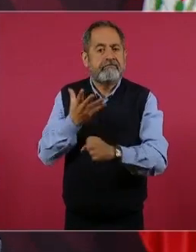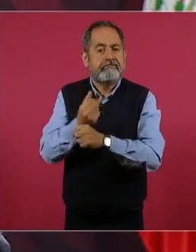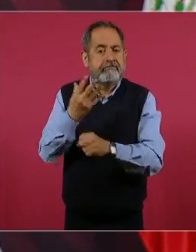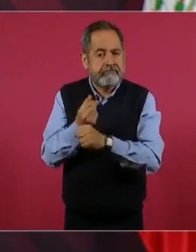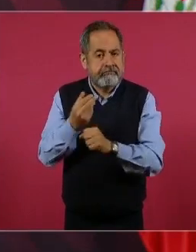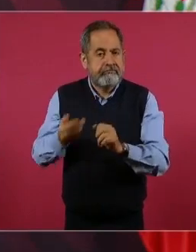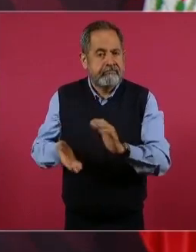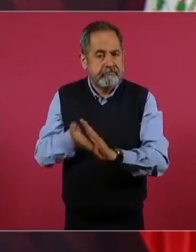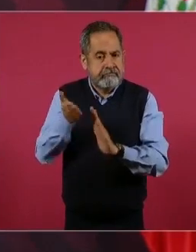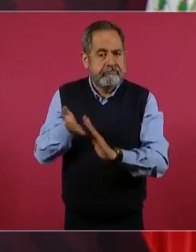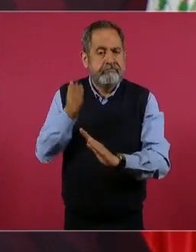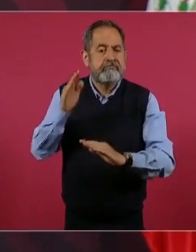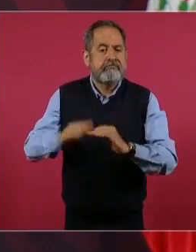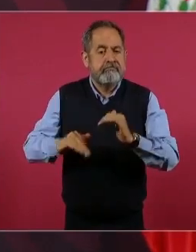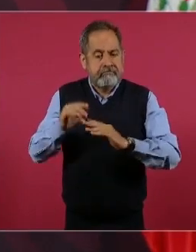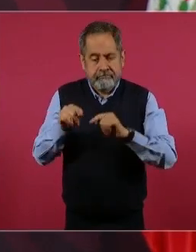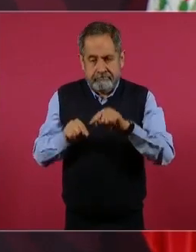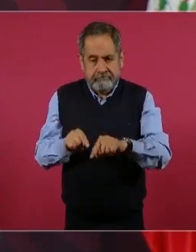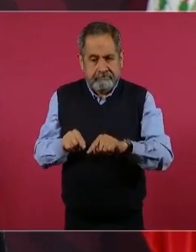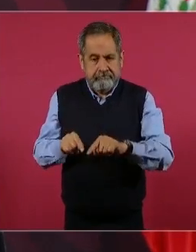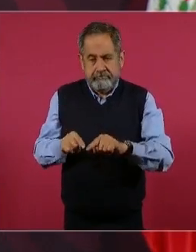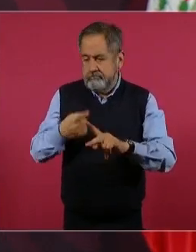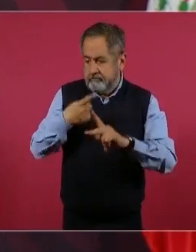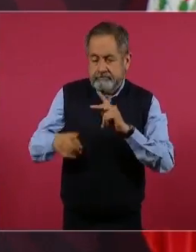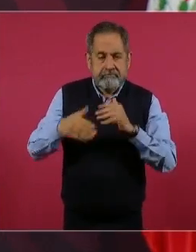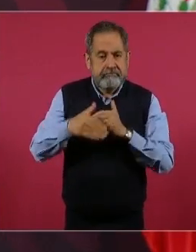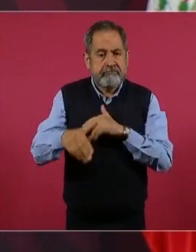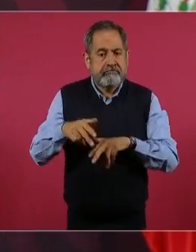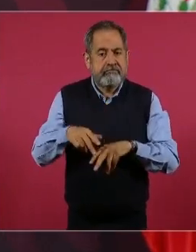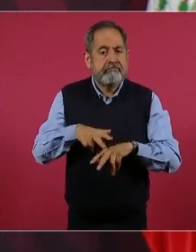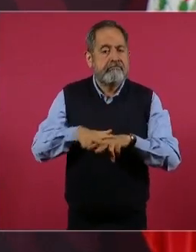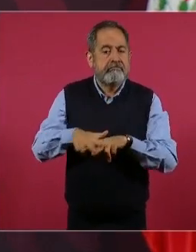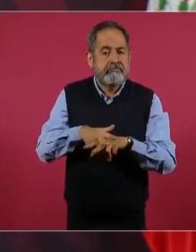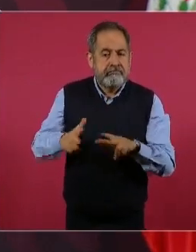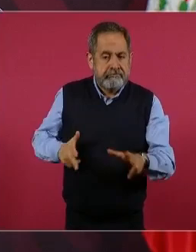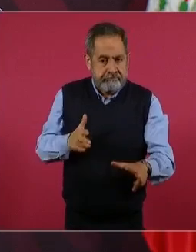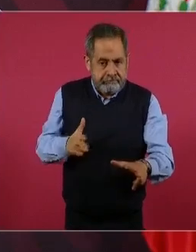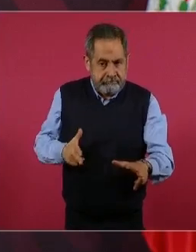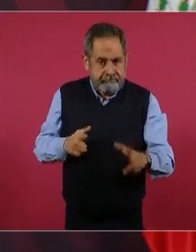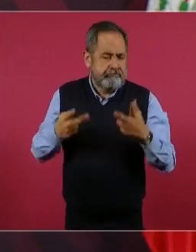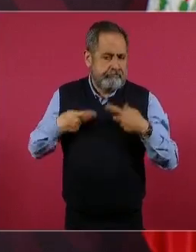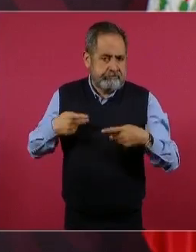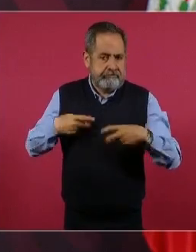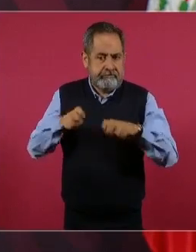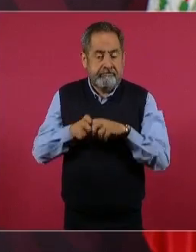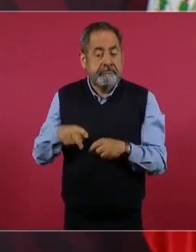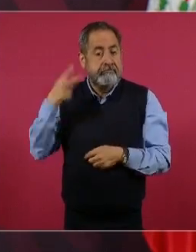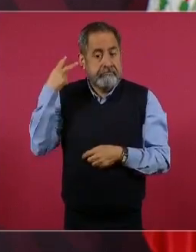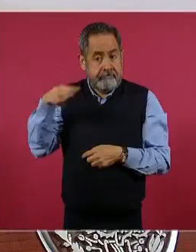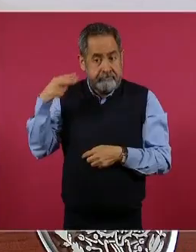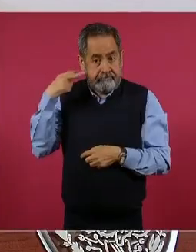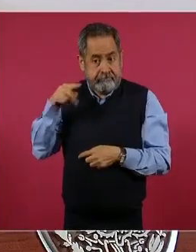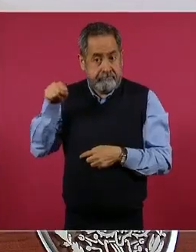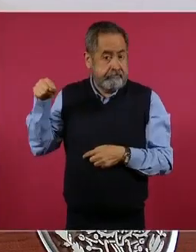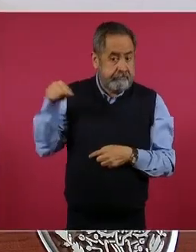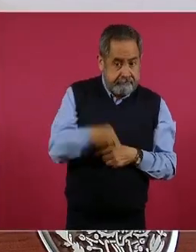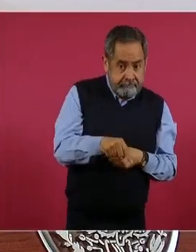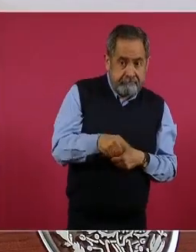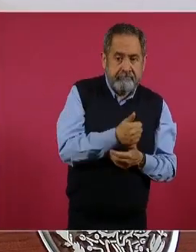y poner en funcionamiento un tren de pasajeros de Veracruz a la Ciudad de